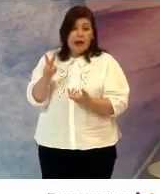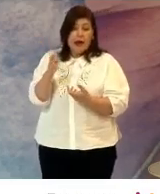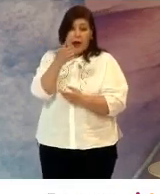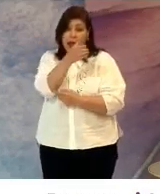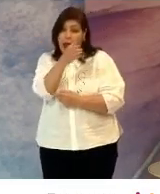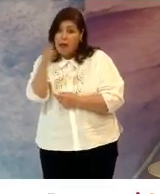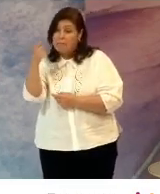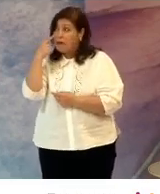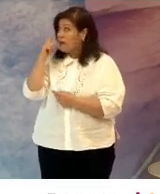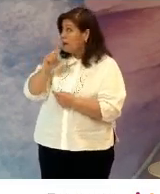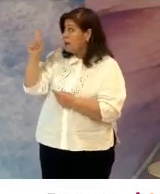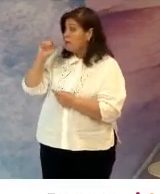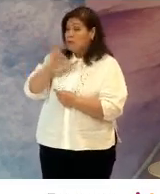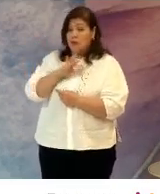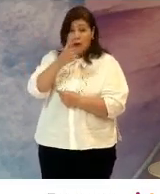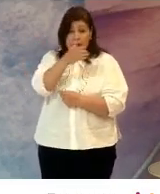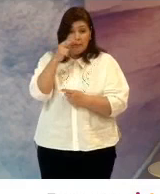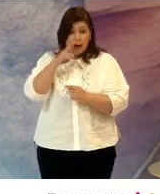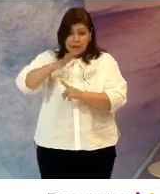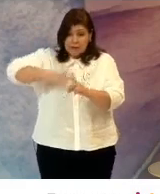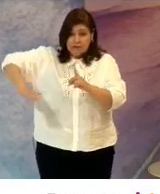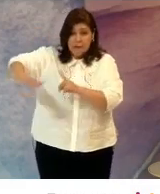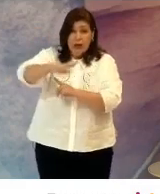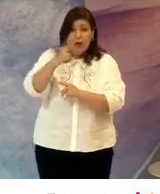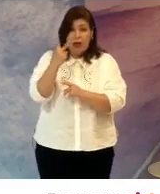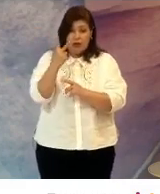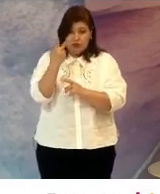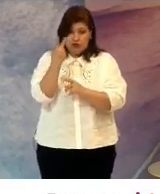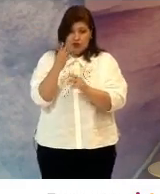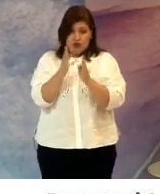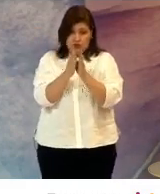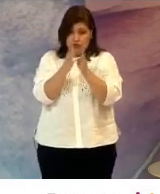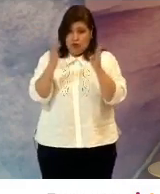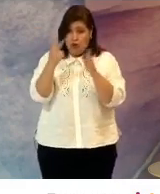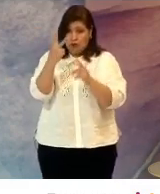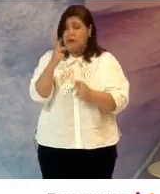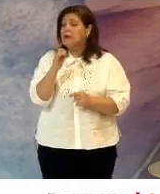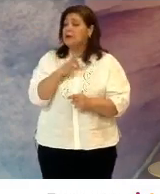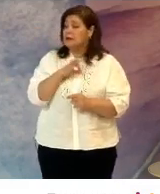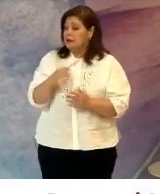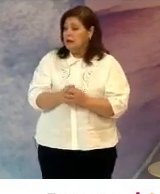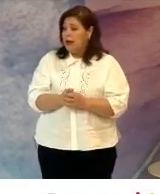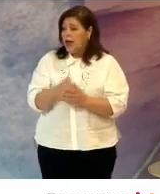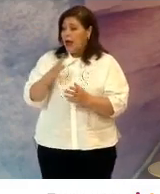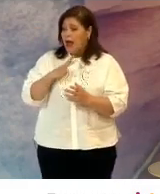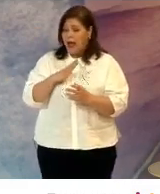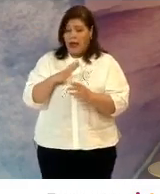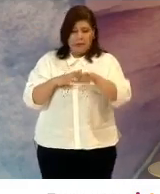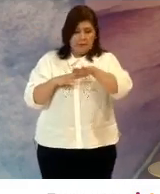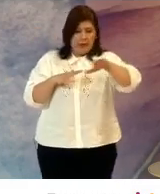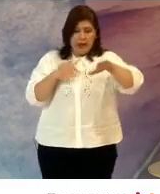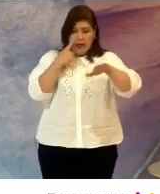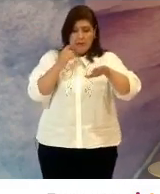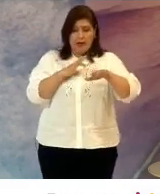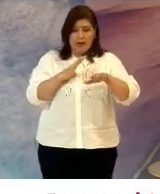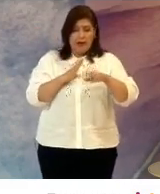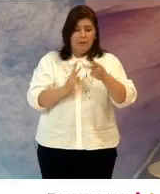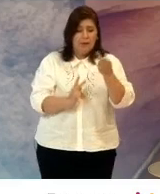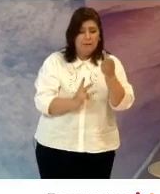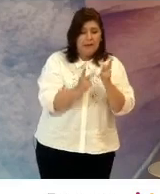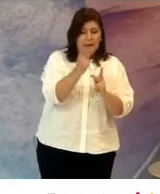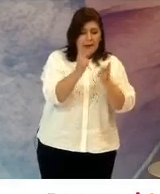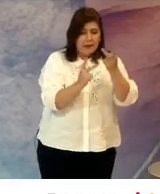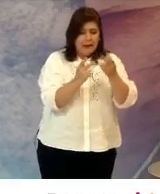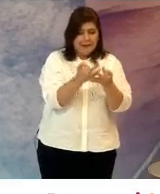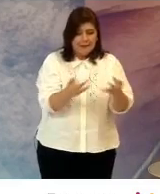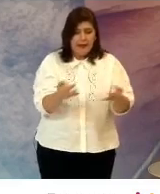ver el campo y pueden ver dos lados. Aquí vemos lo que está creciendo sobre el suelo y del